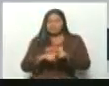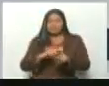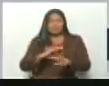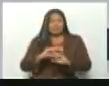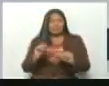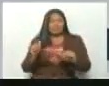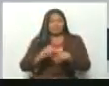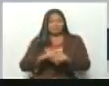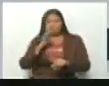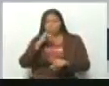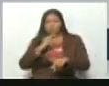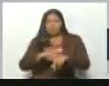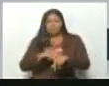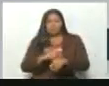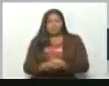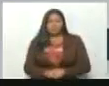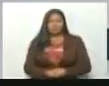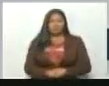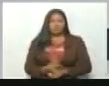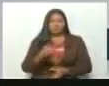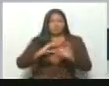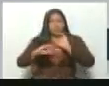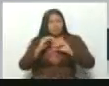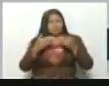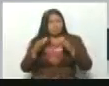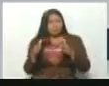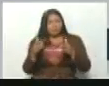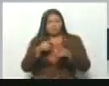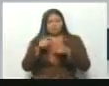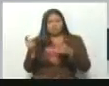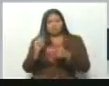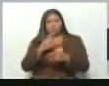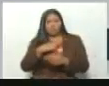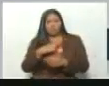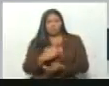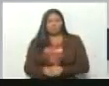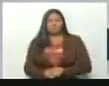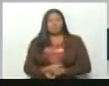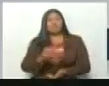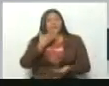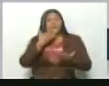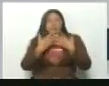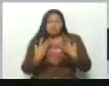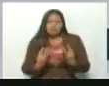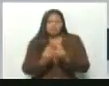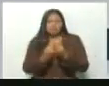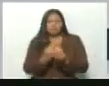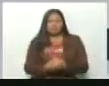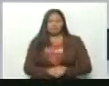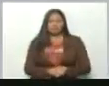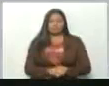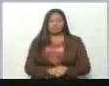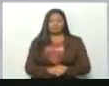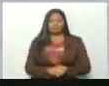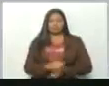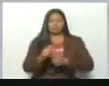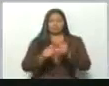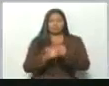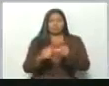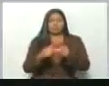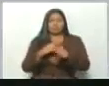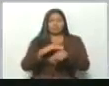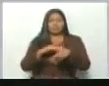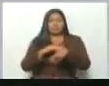pero sé que ya tenemos... Pero es que no puedo dejar nuestro hermano de la comunicación popular por fuera. Así que muchísimas gracias por habernos acompañado. Y Bemar Jiménez, viceministra de